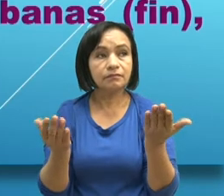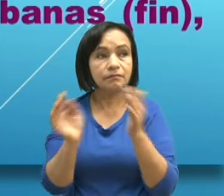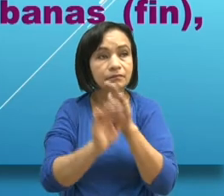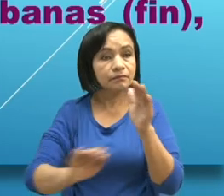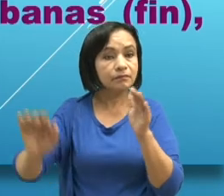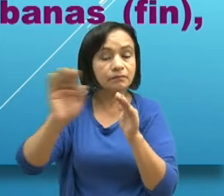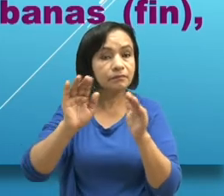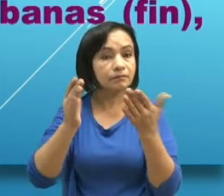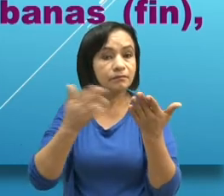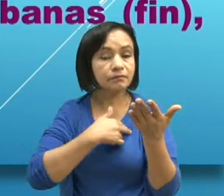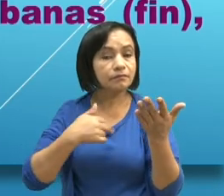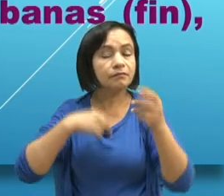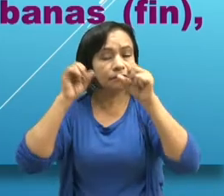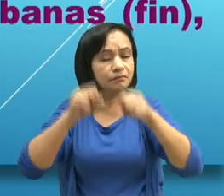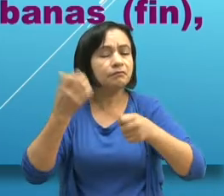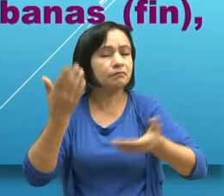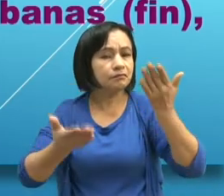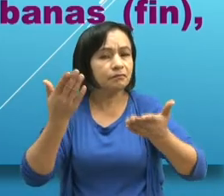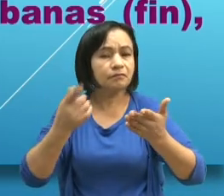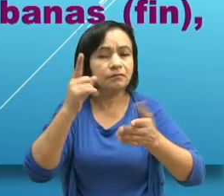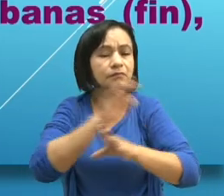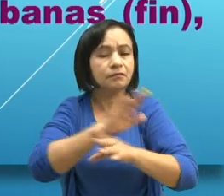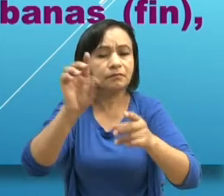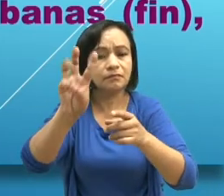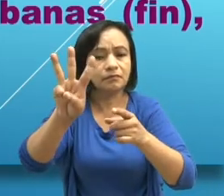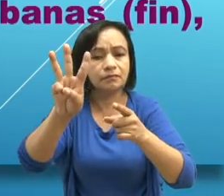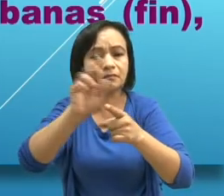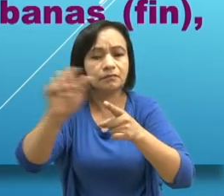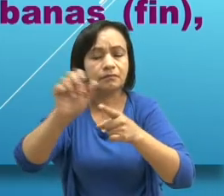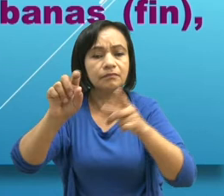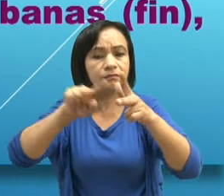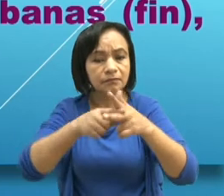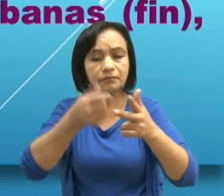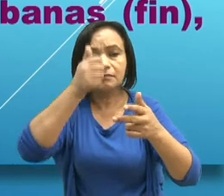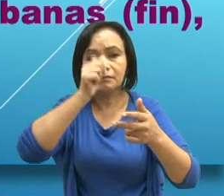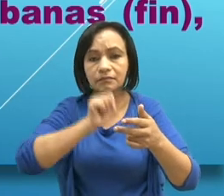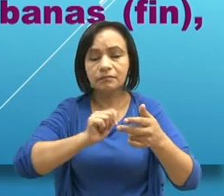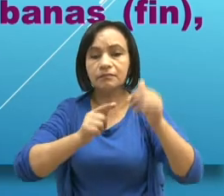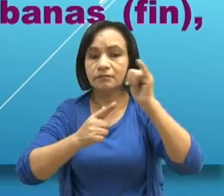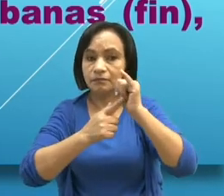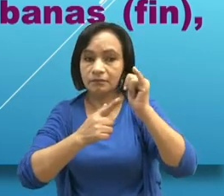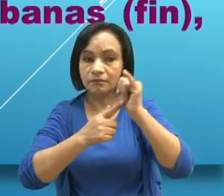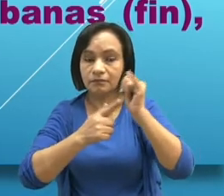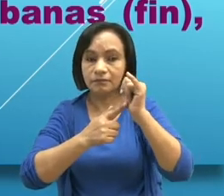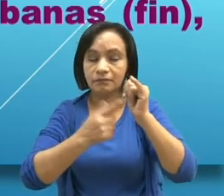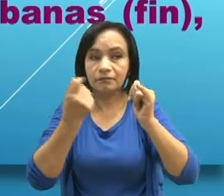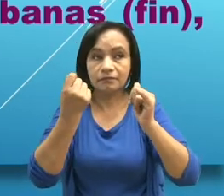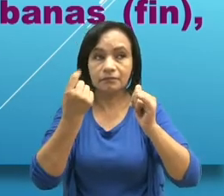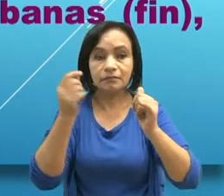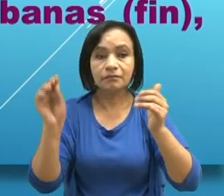la convicción, ¿no?, que podemos lograrlo al final del año, el último trimestre, poder iniciar el agua potable de Tipitapa, ¿no?, que además es una